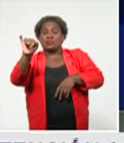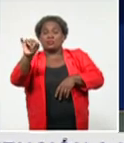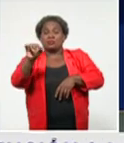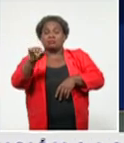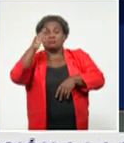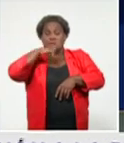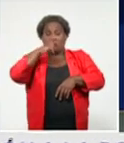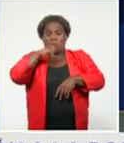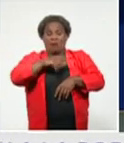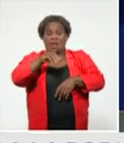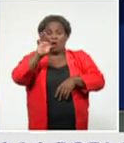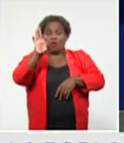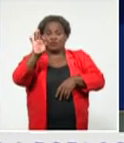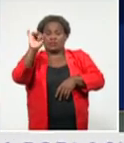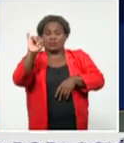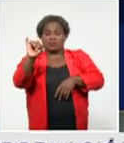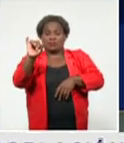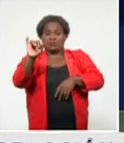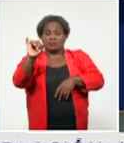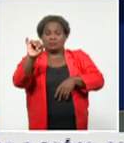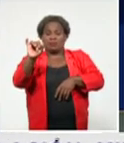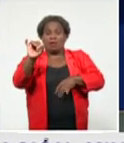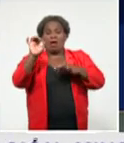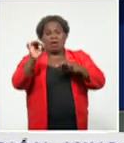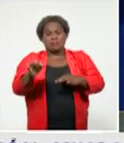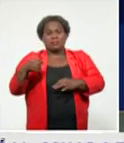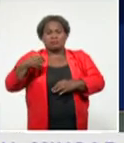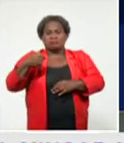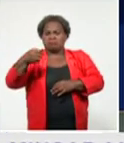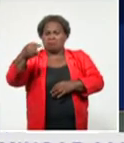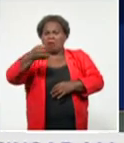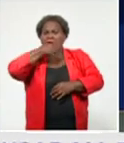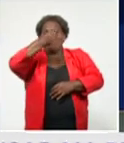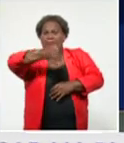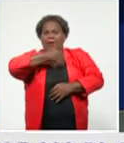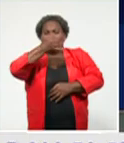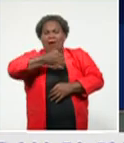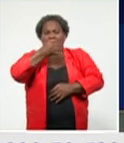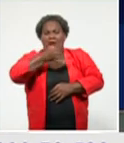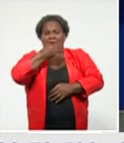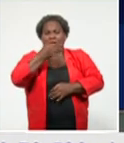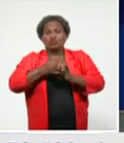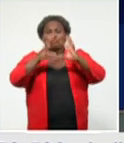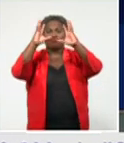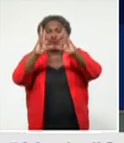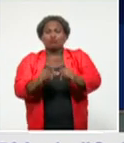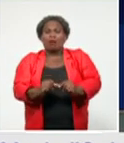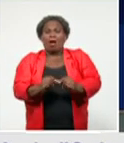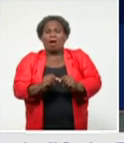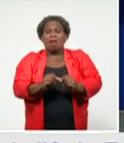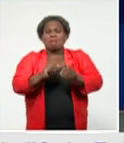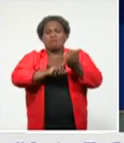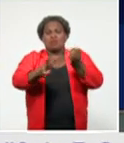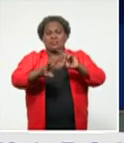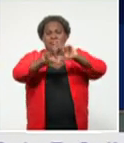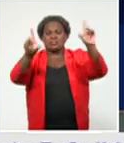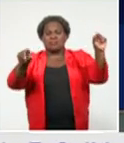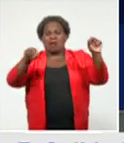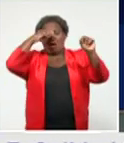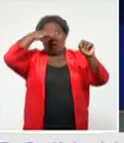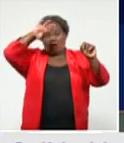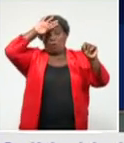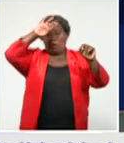Ávila 86, y así pudiéramos mencionar la totalidad de los territorios de Cuba